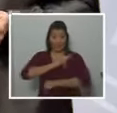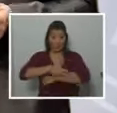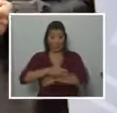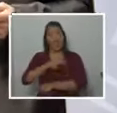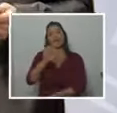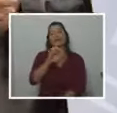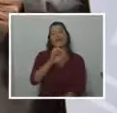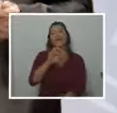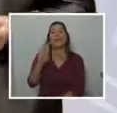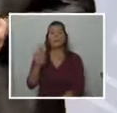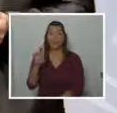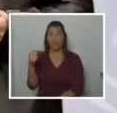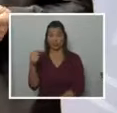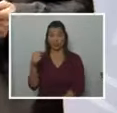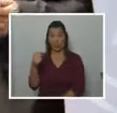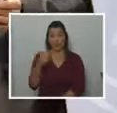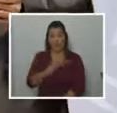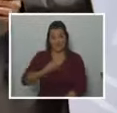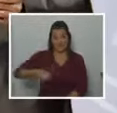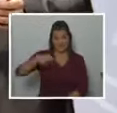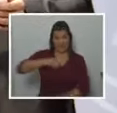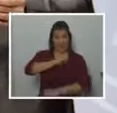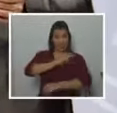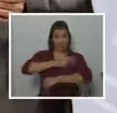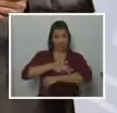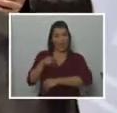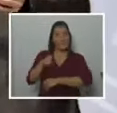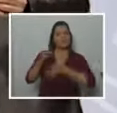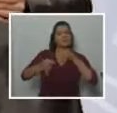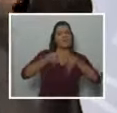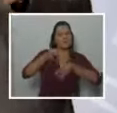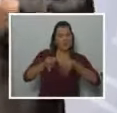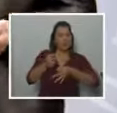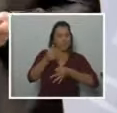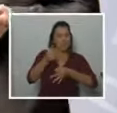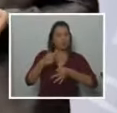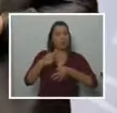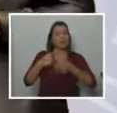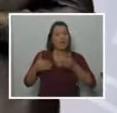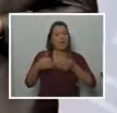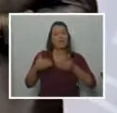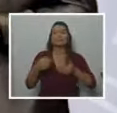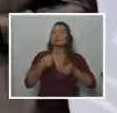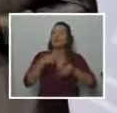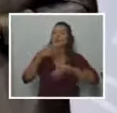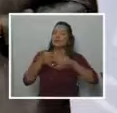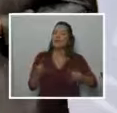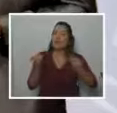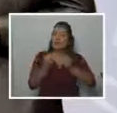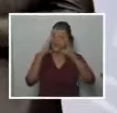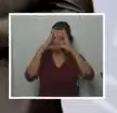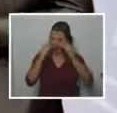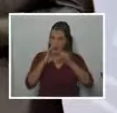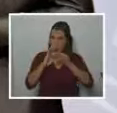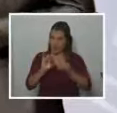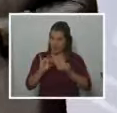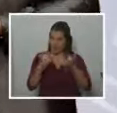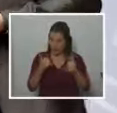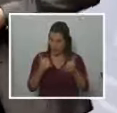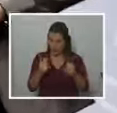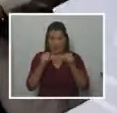ejecutiva de acá de la Junta de Protección Social, nos explique un poquito, y ya yo vengo también a contarles un poquito más de información de esta promoción,